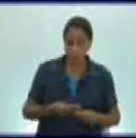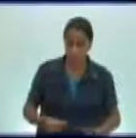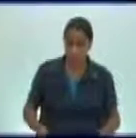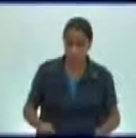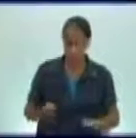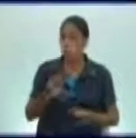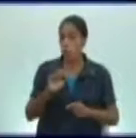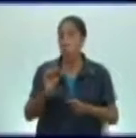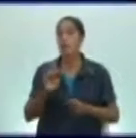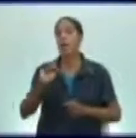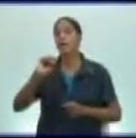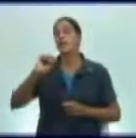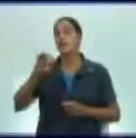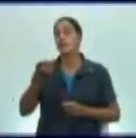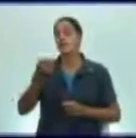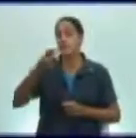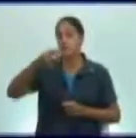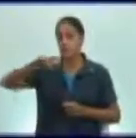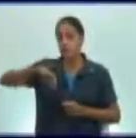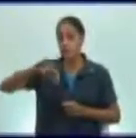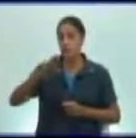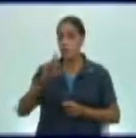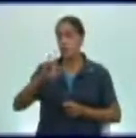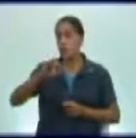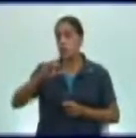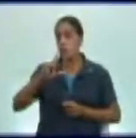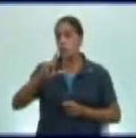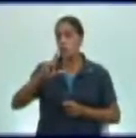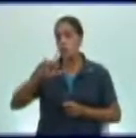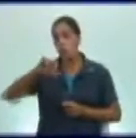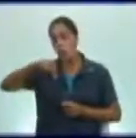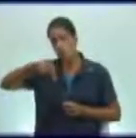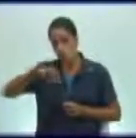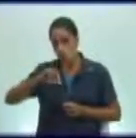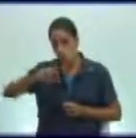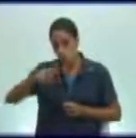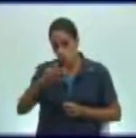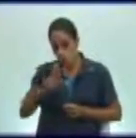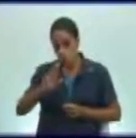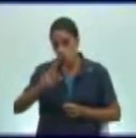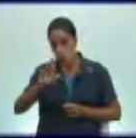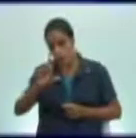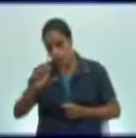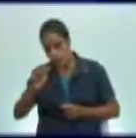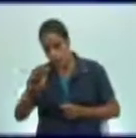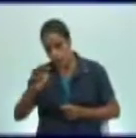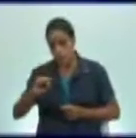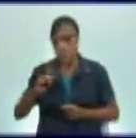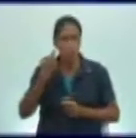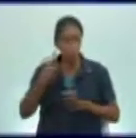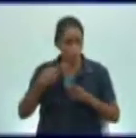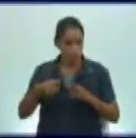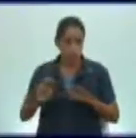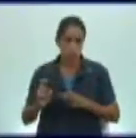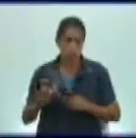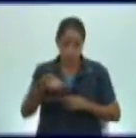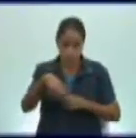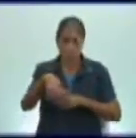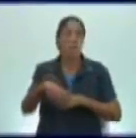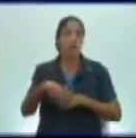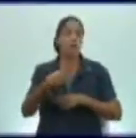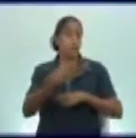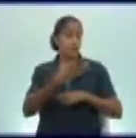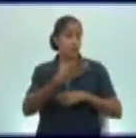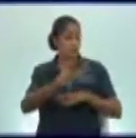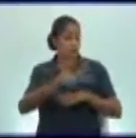sanguijuelas, pero no se autofecundan. Otros, como es el caso de las lombrices de fuego que habitan en los mares, son unisexuales, quiere